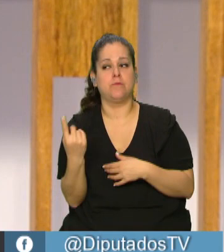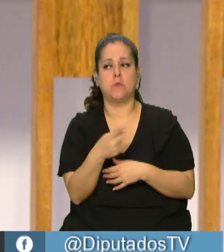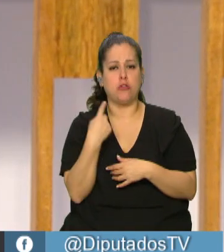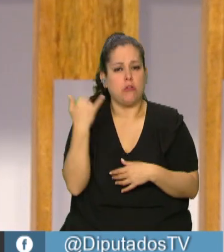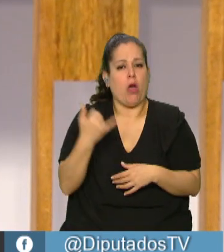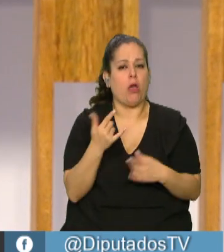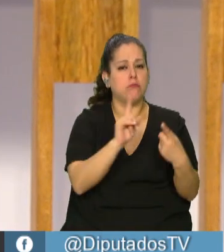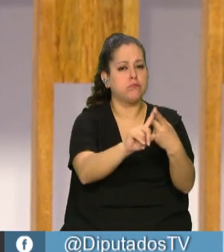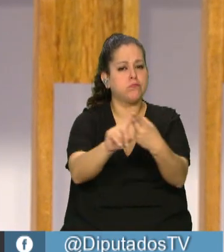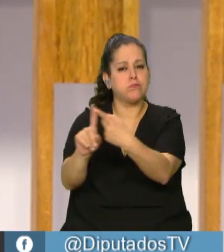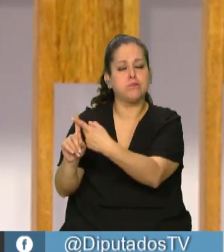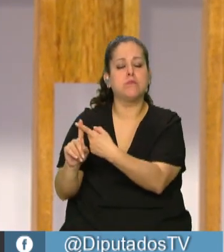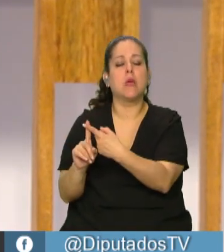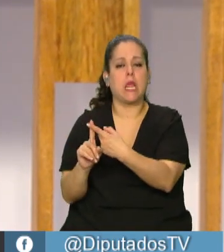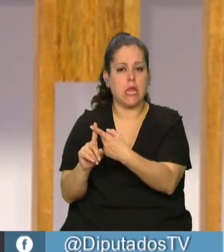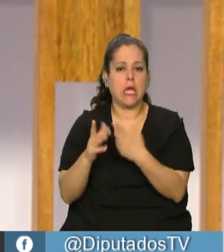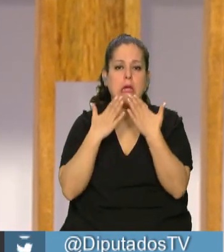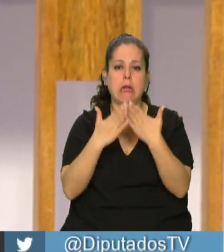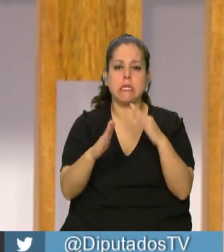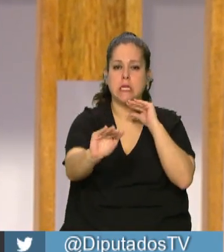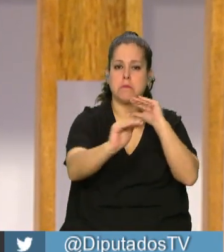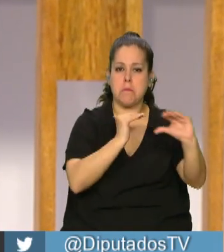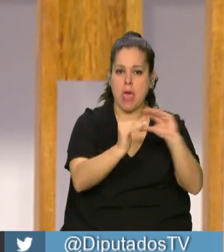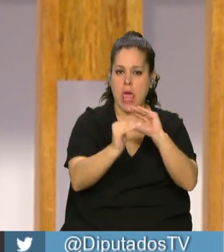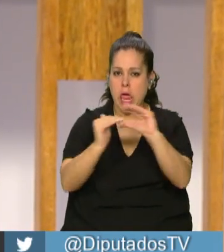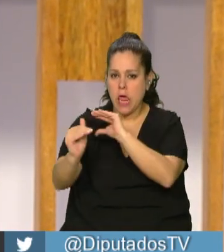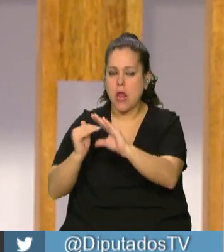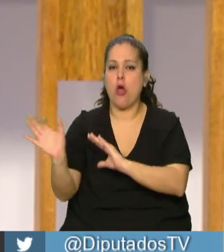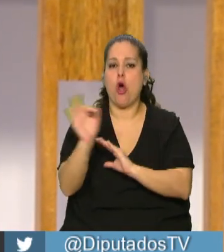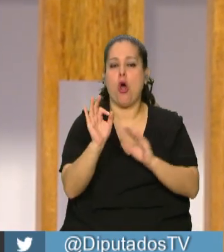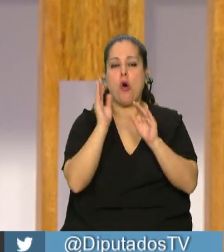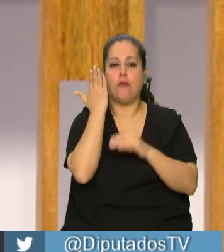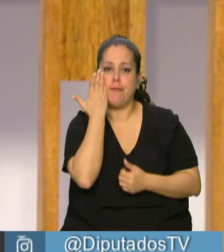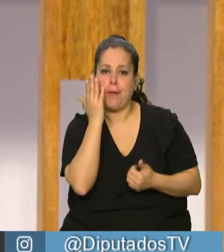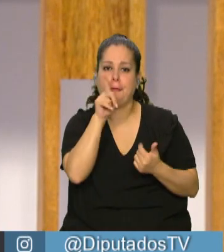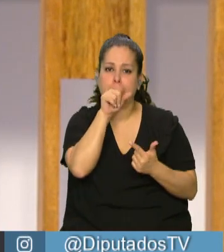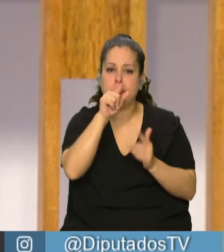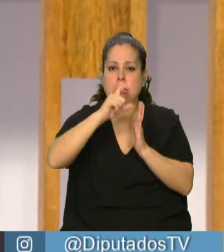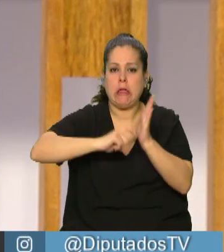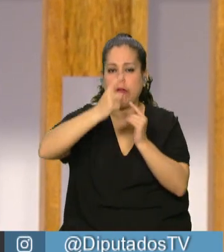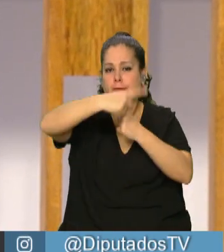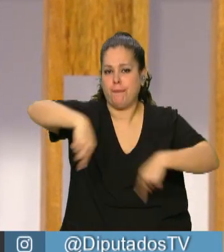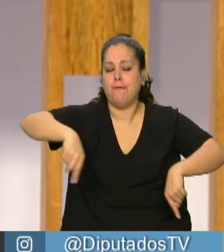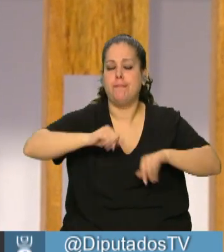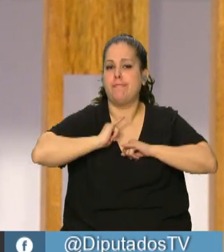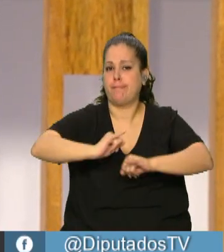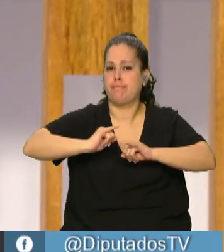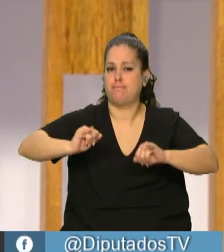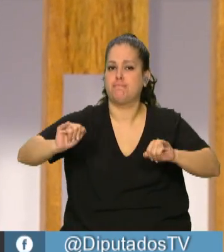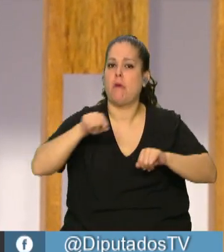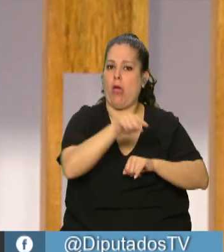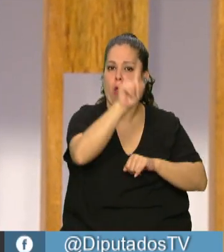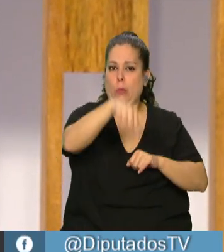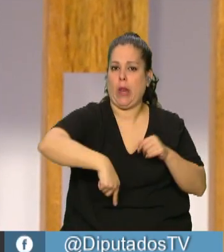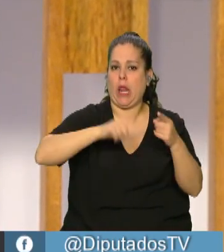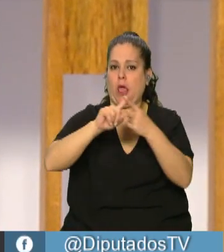conexión a través de mail y de nuestras propias redes, que han adquirido como